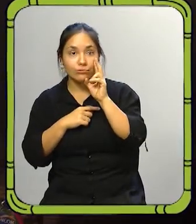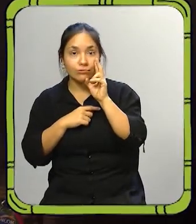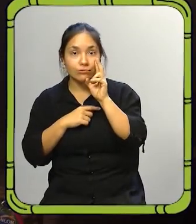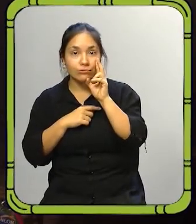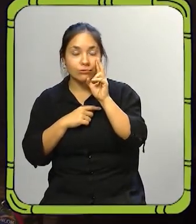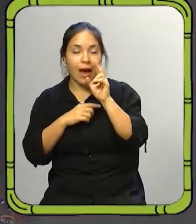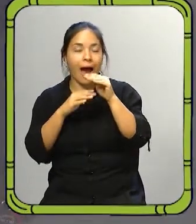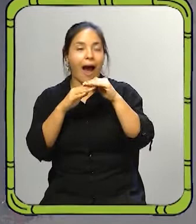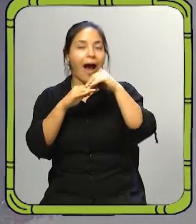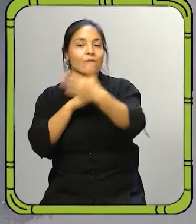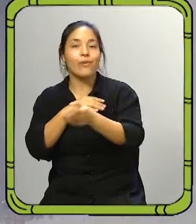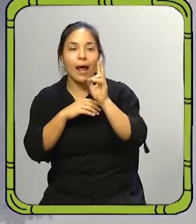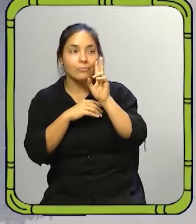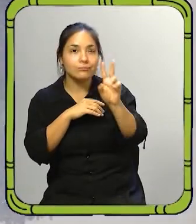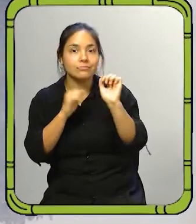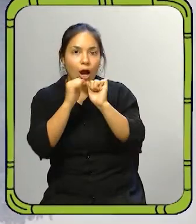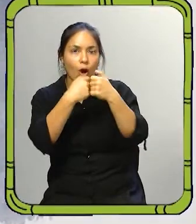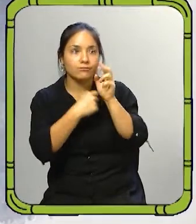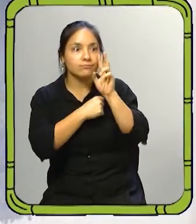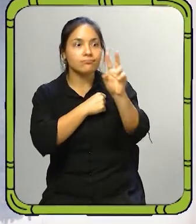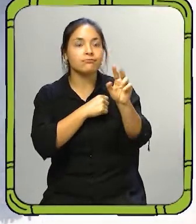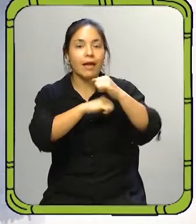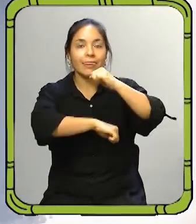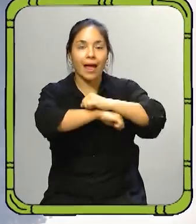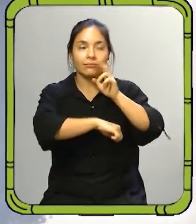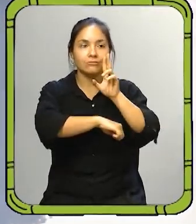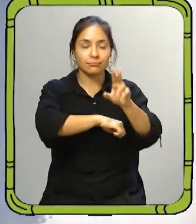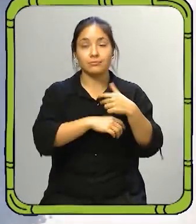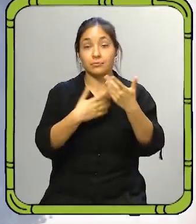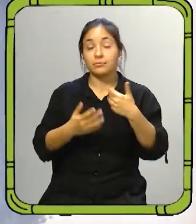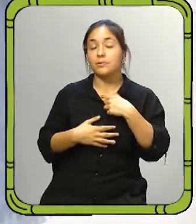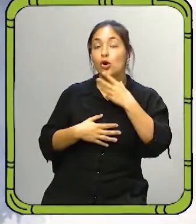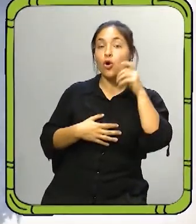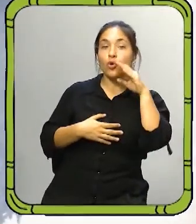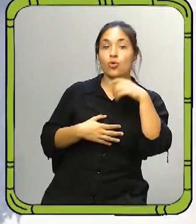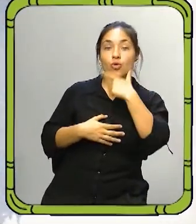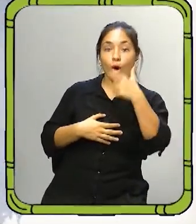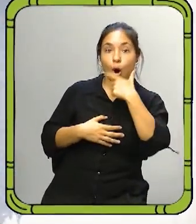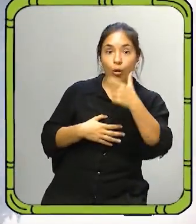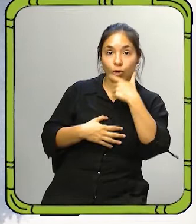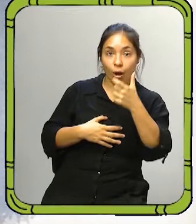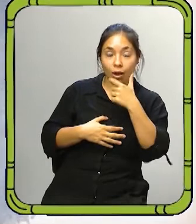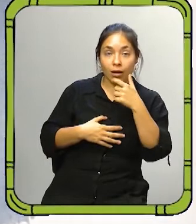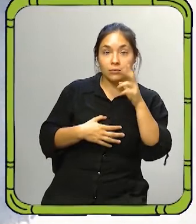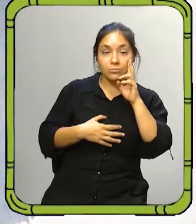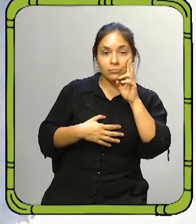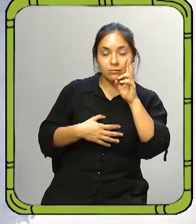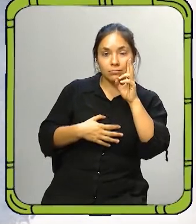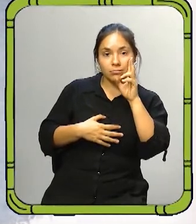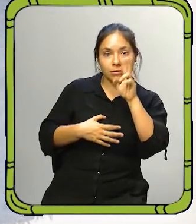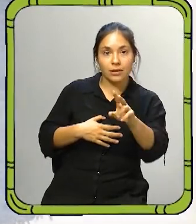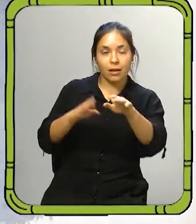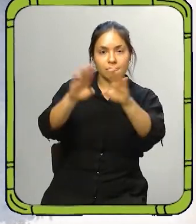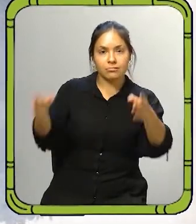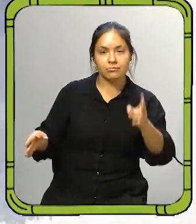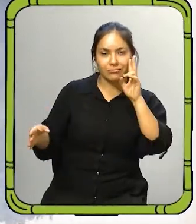mirándola. Apenas el lobo miró la cama de su abuela, se quedó duro. Ya estaba la Caperucita Feroz disfrazada de abuela loba. Él no